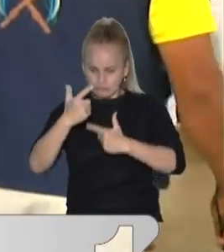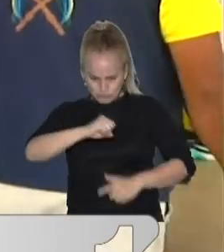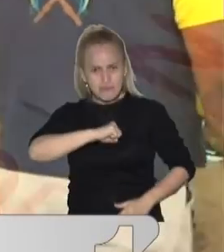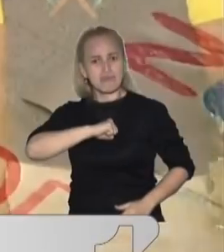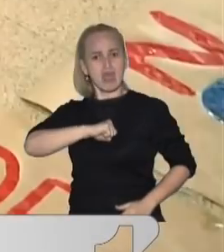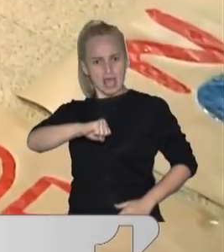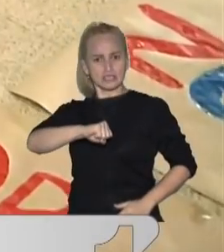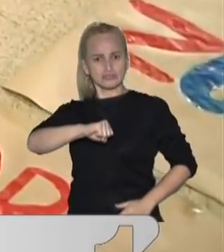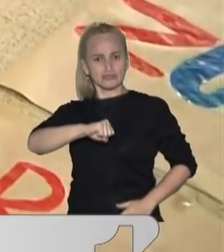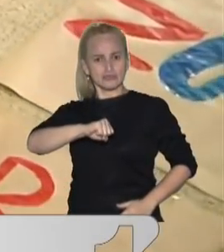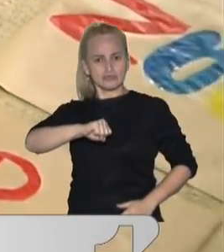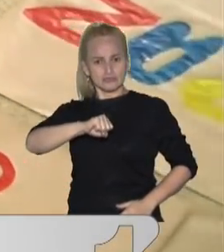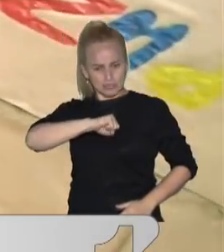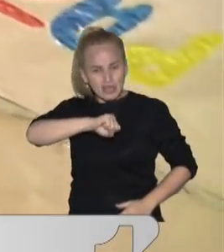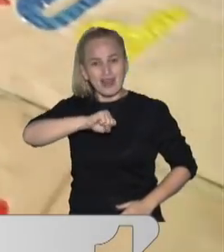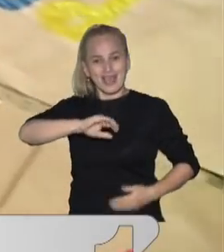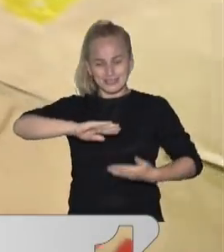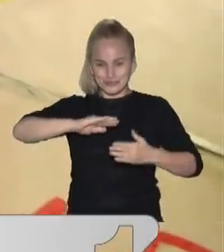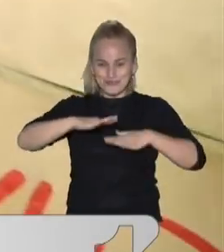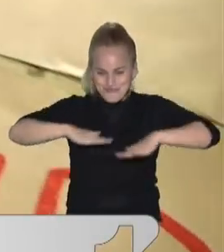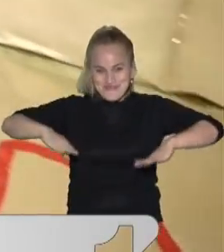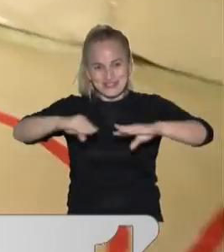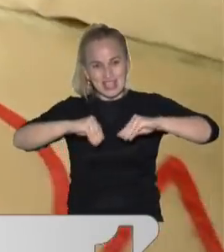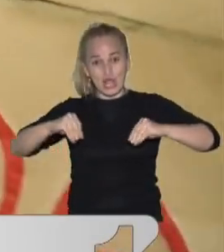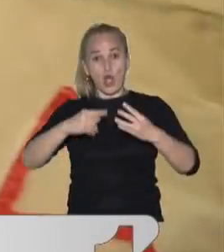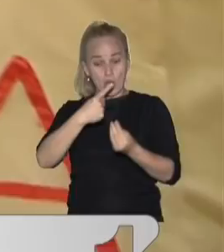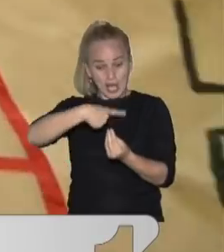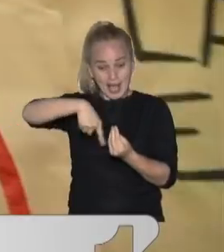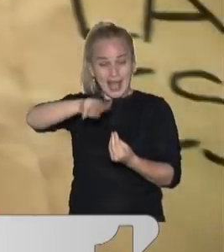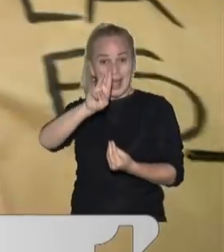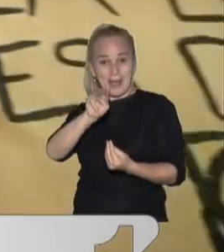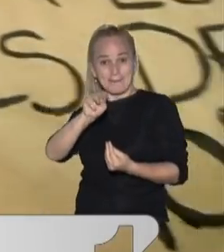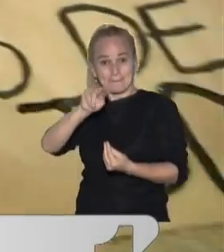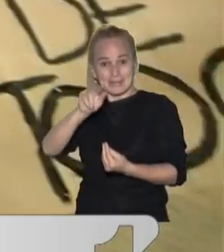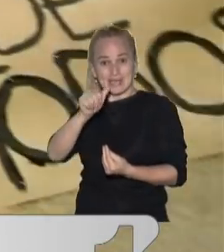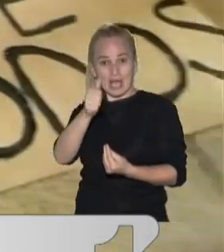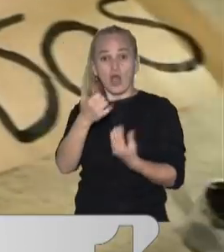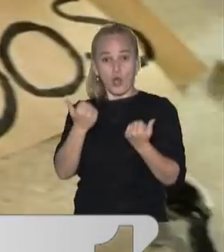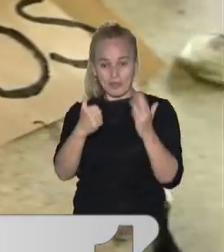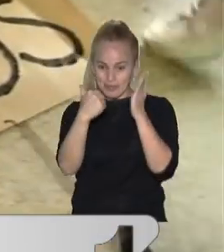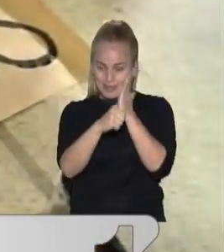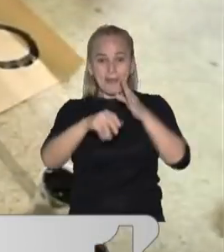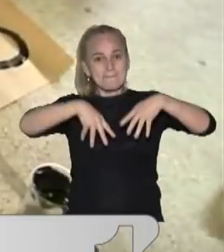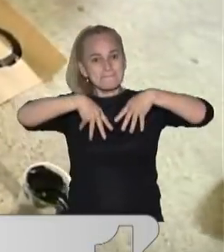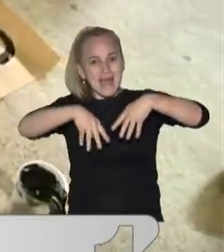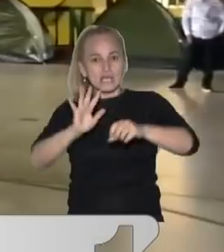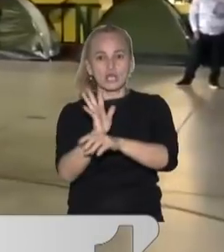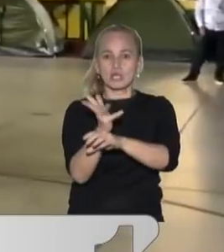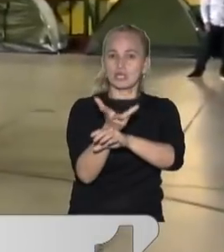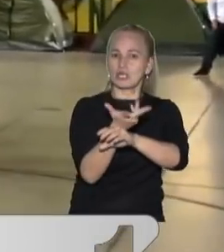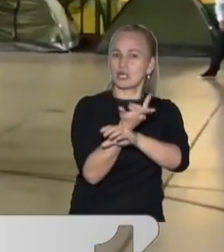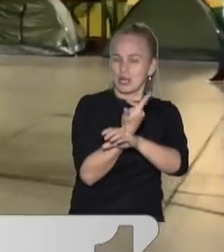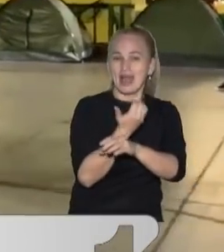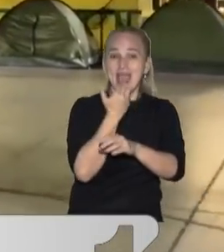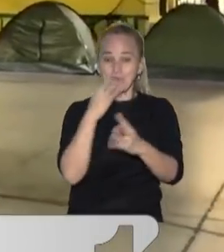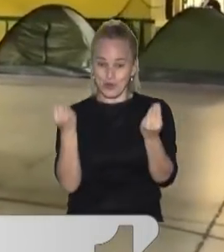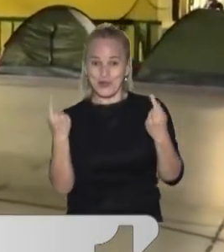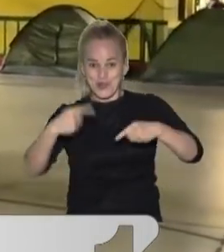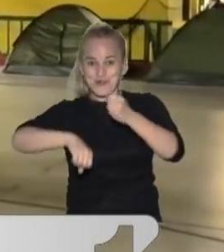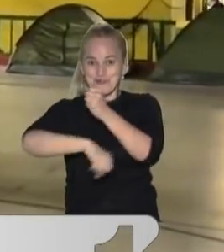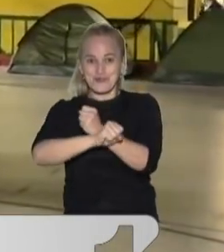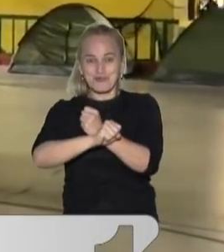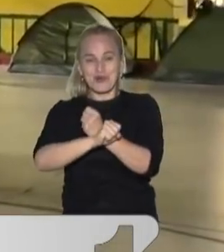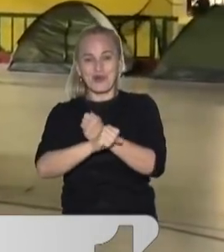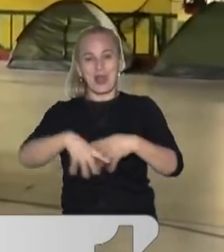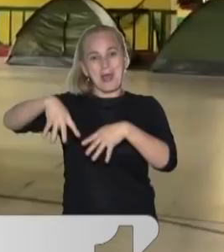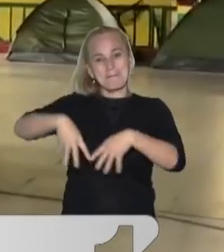de nosotros, por la tierra. Hoy la Minga tiene programada una marcha y diferentes actividades culturales como partidos de fútbol, danzas y rituales